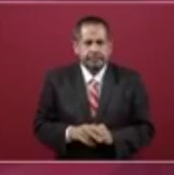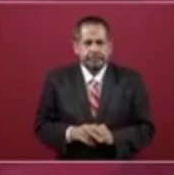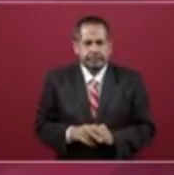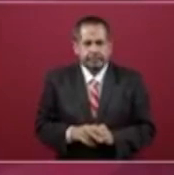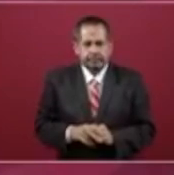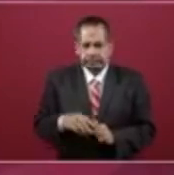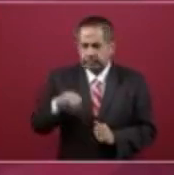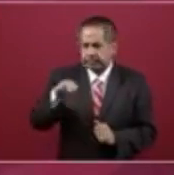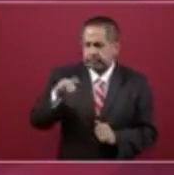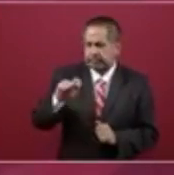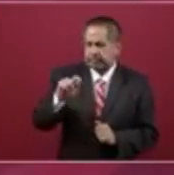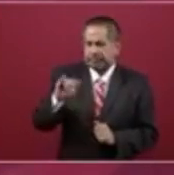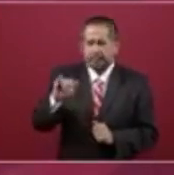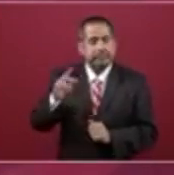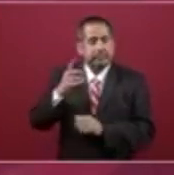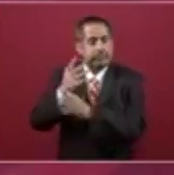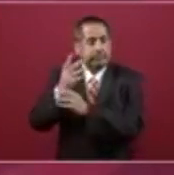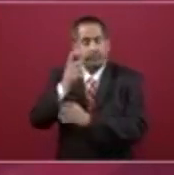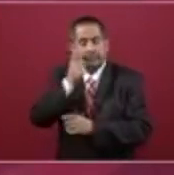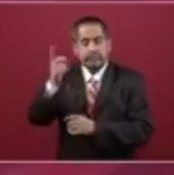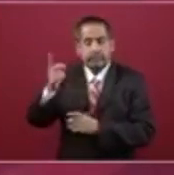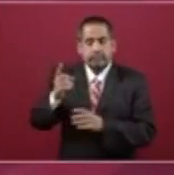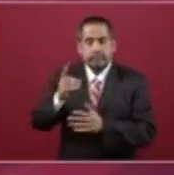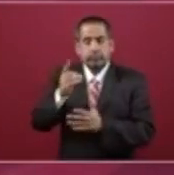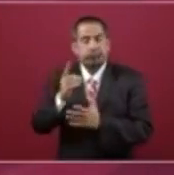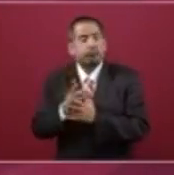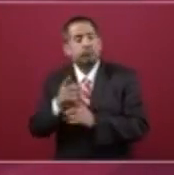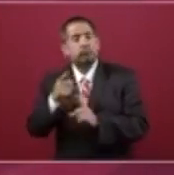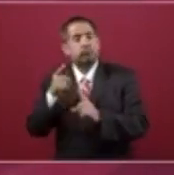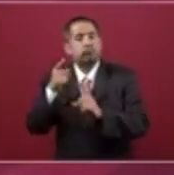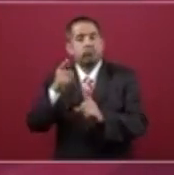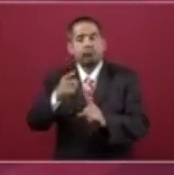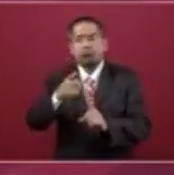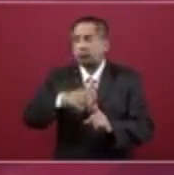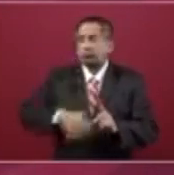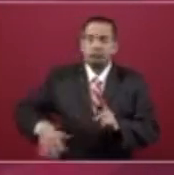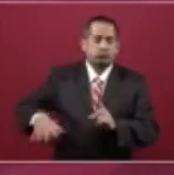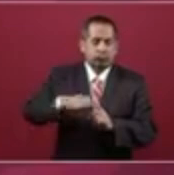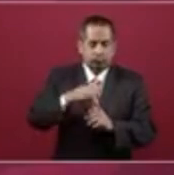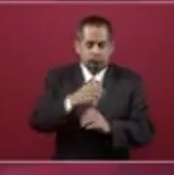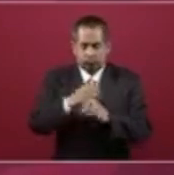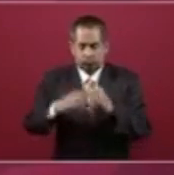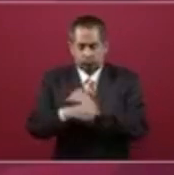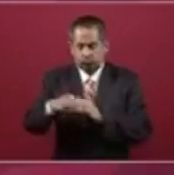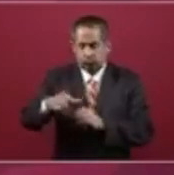Martí decía, no solo hay que buscar el bienestar material,